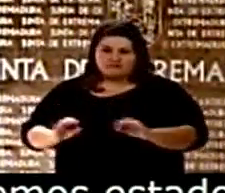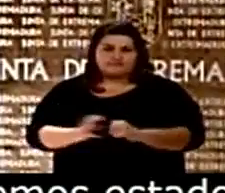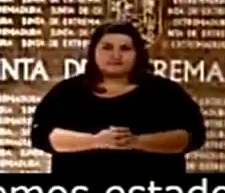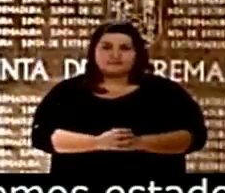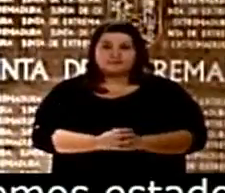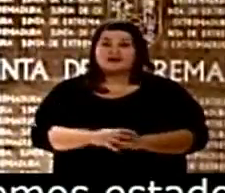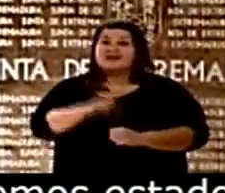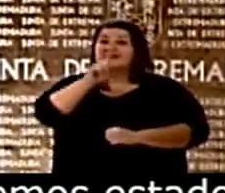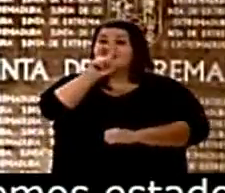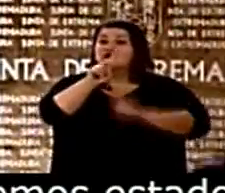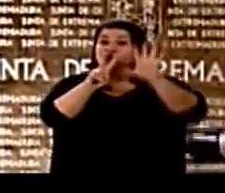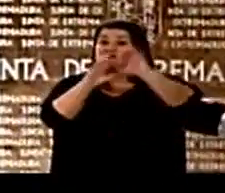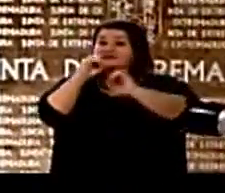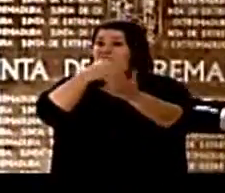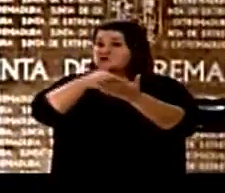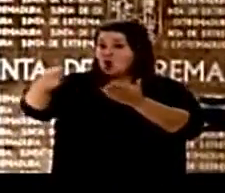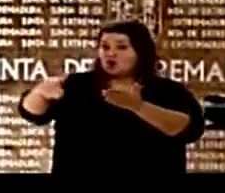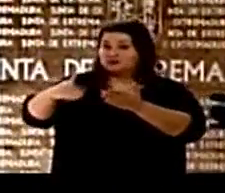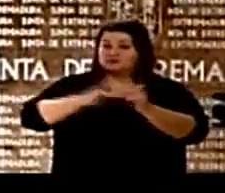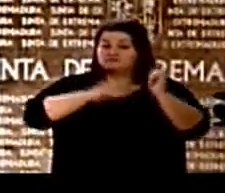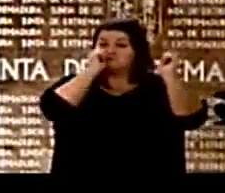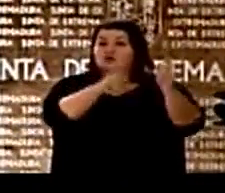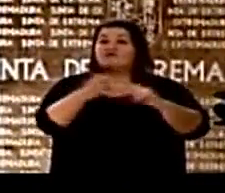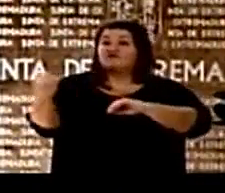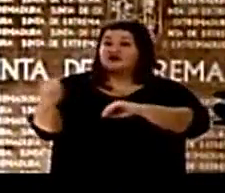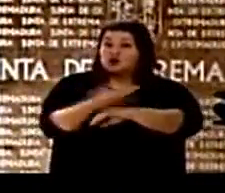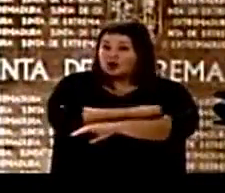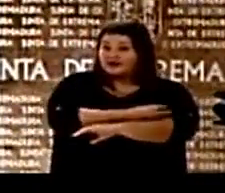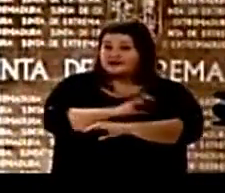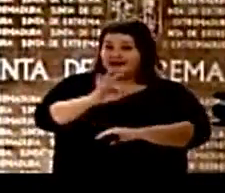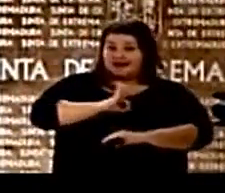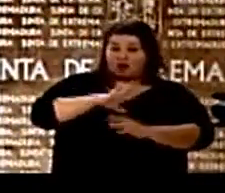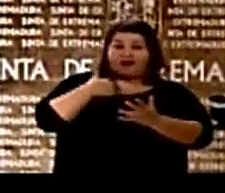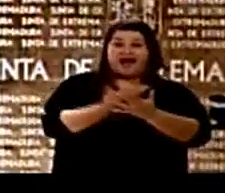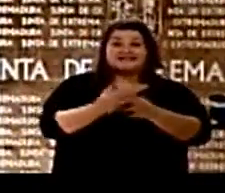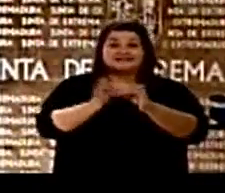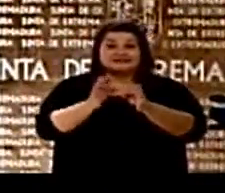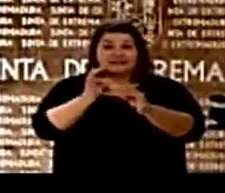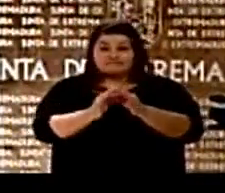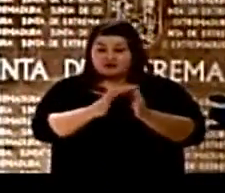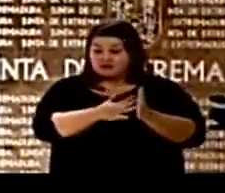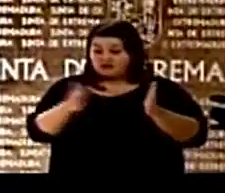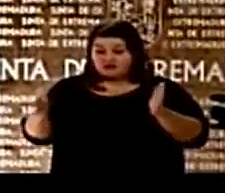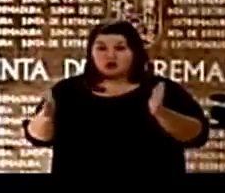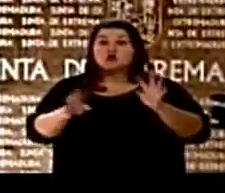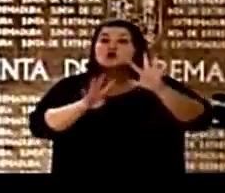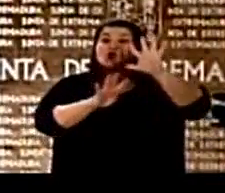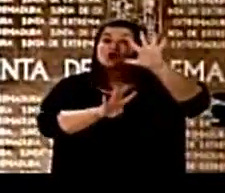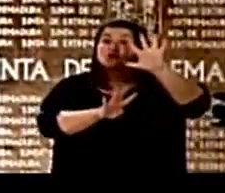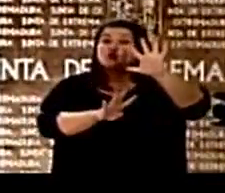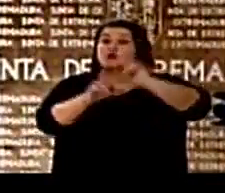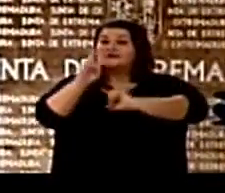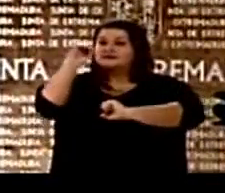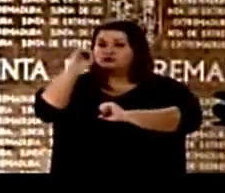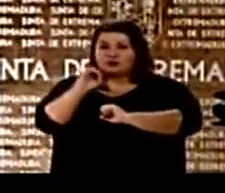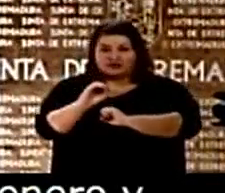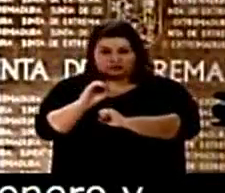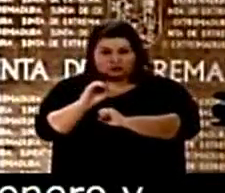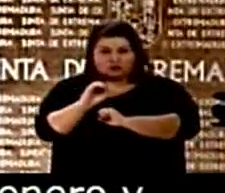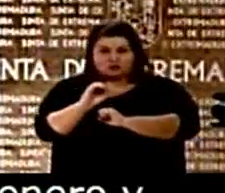De los 170 millones licitados en ferrocarril entre enero y septiembre, el 97%